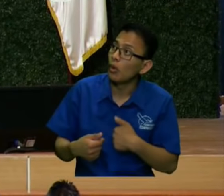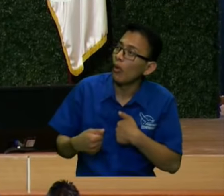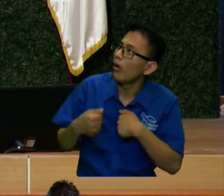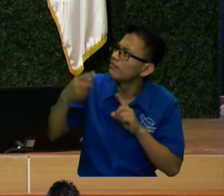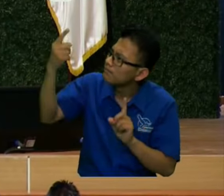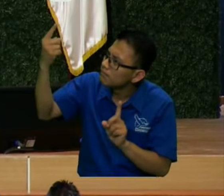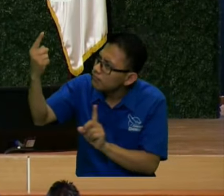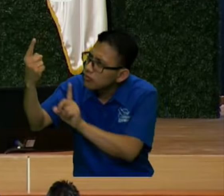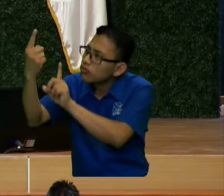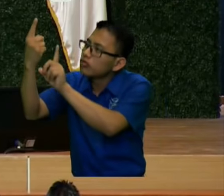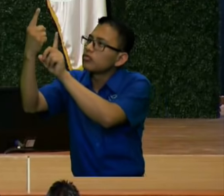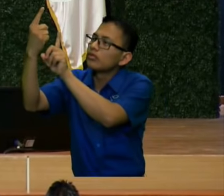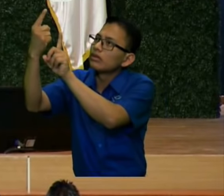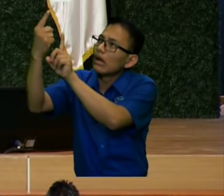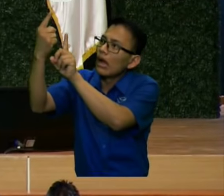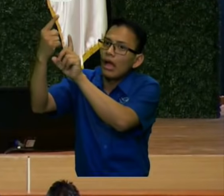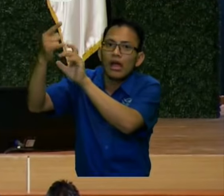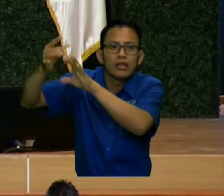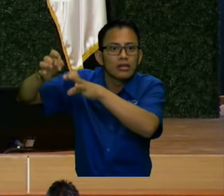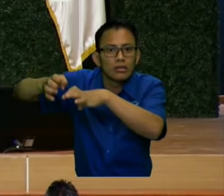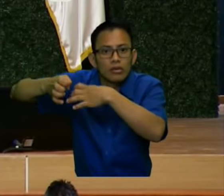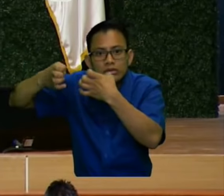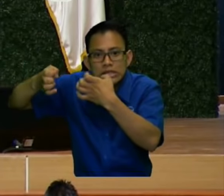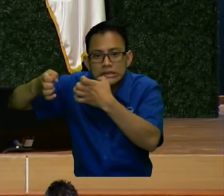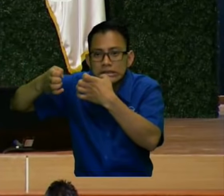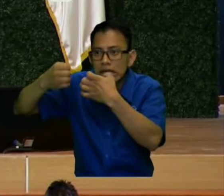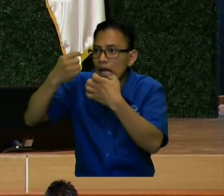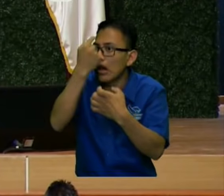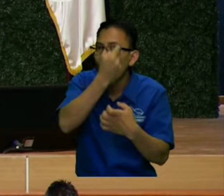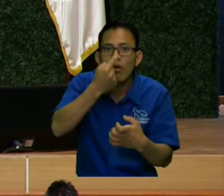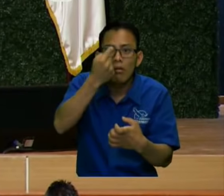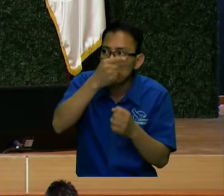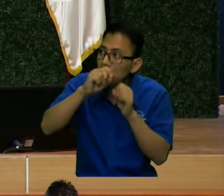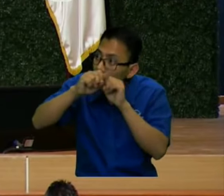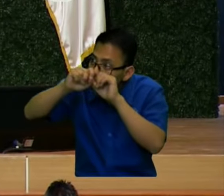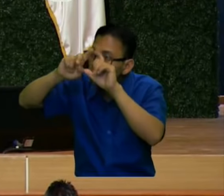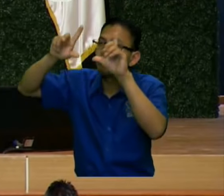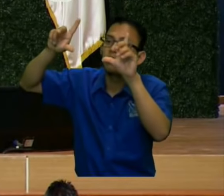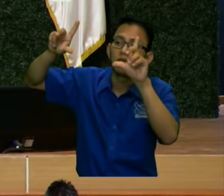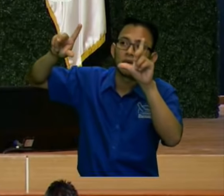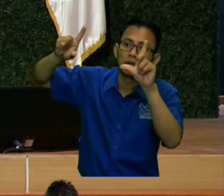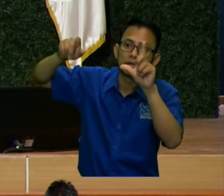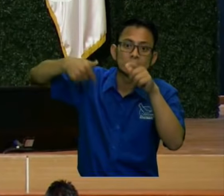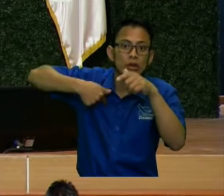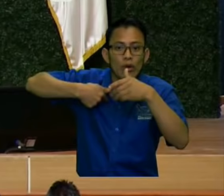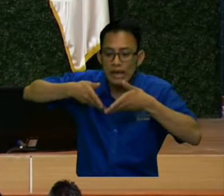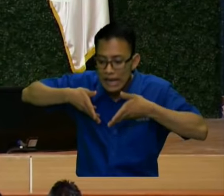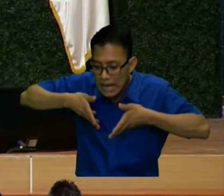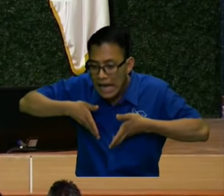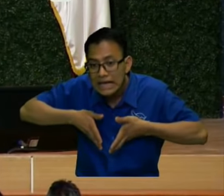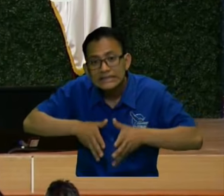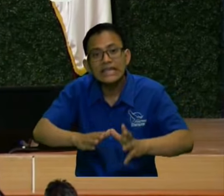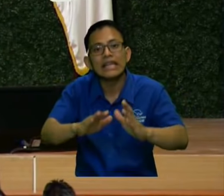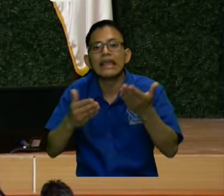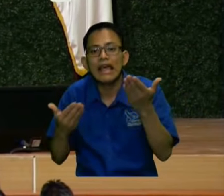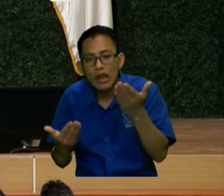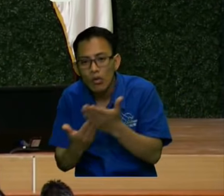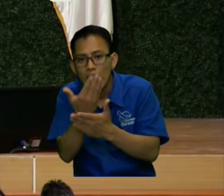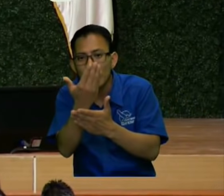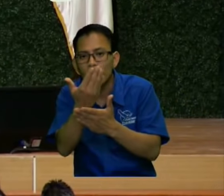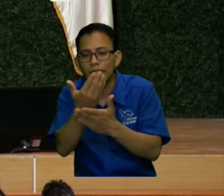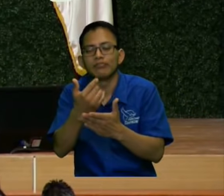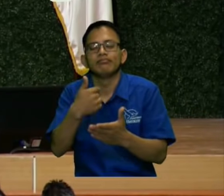Él. Y entonces se me abrieron, nací de nuevo. ¿Cuántos han nacido de nuevo? ¿Te